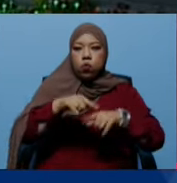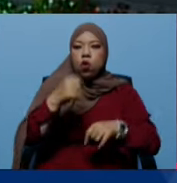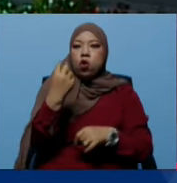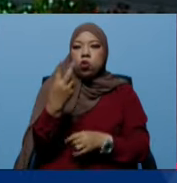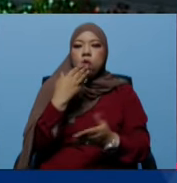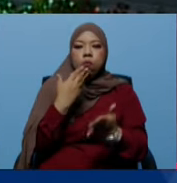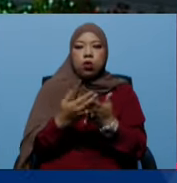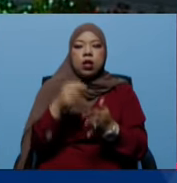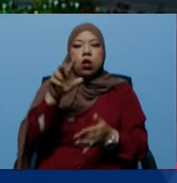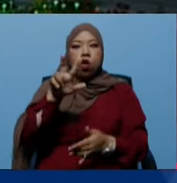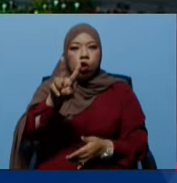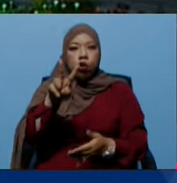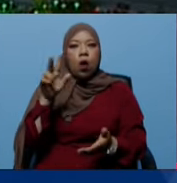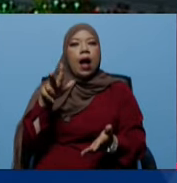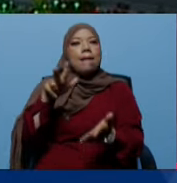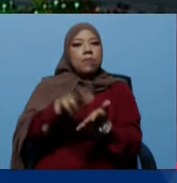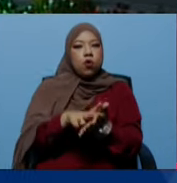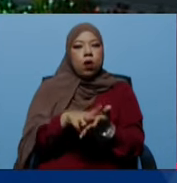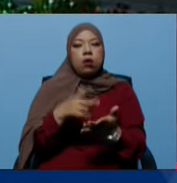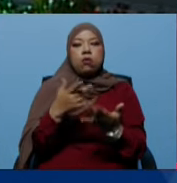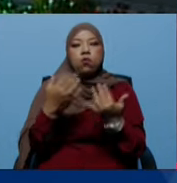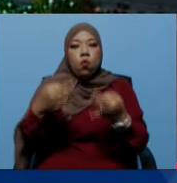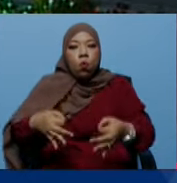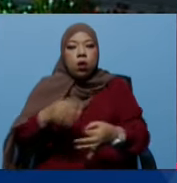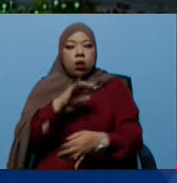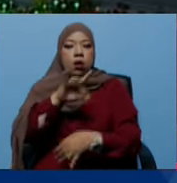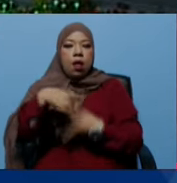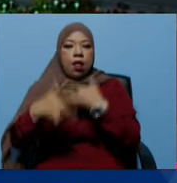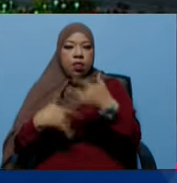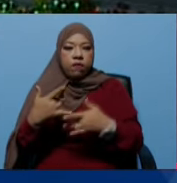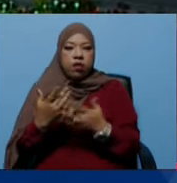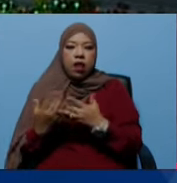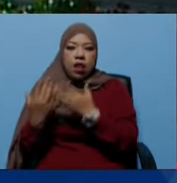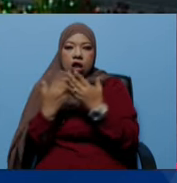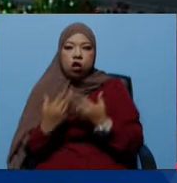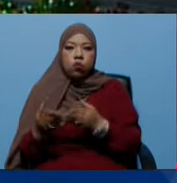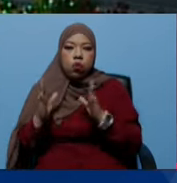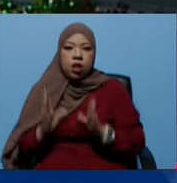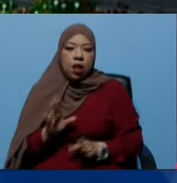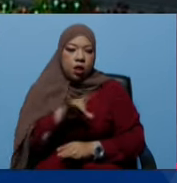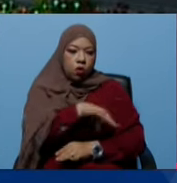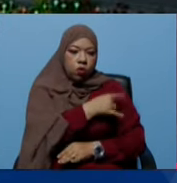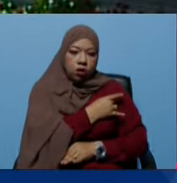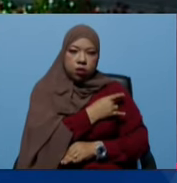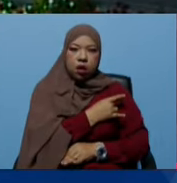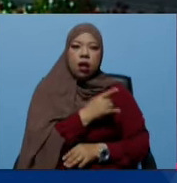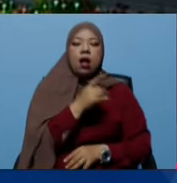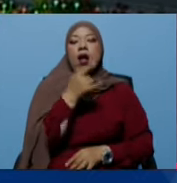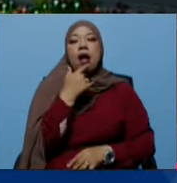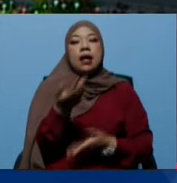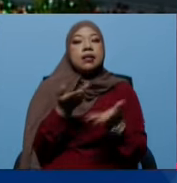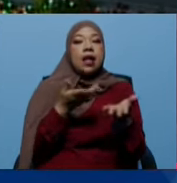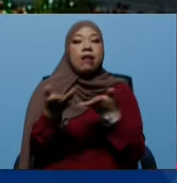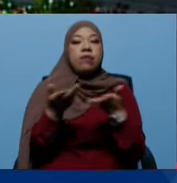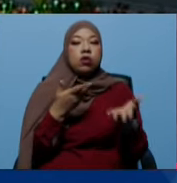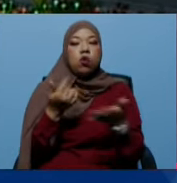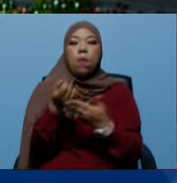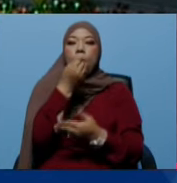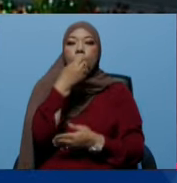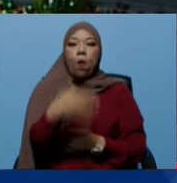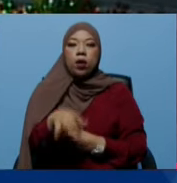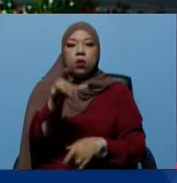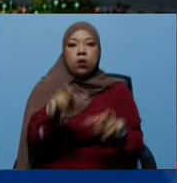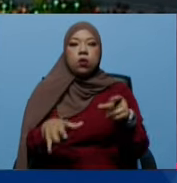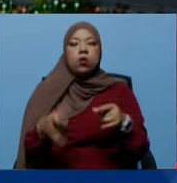proyectos aprobados que vienen a fortalecer no solo la actividad académica, sino que permitirá brindarles servicios de calidad a